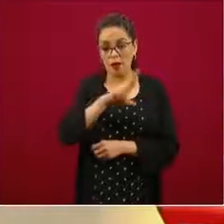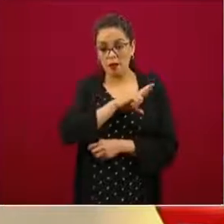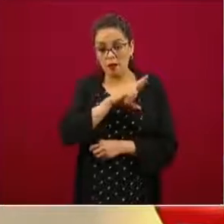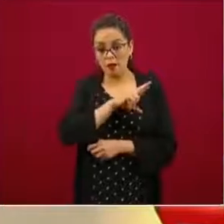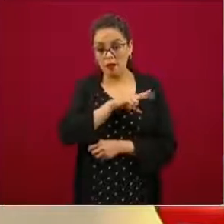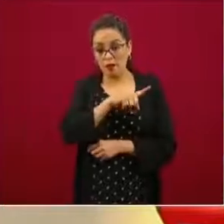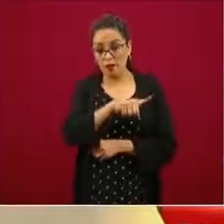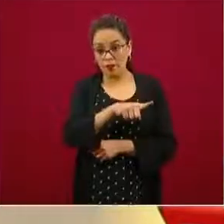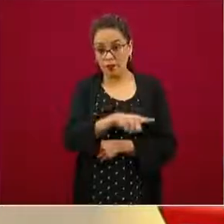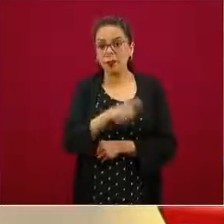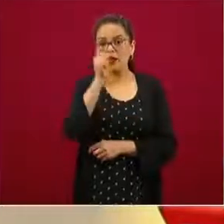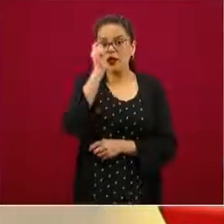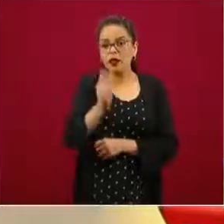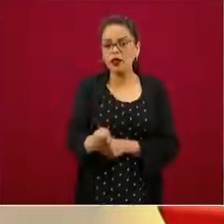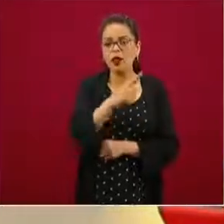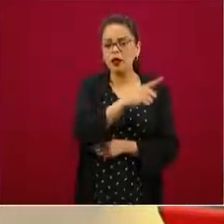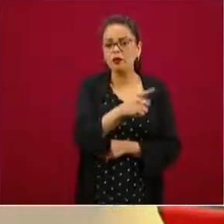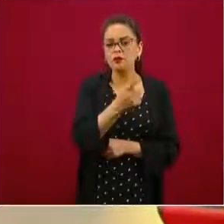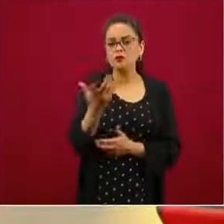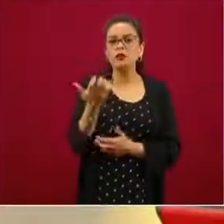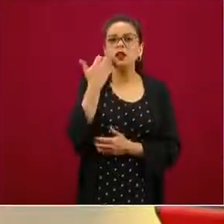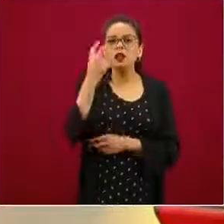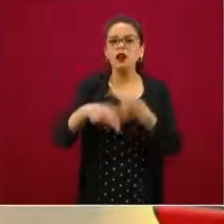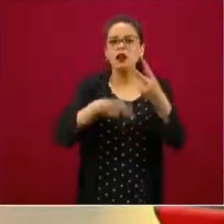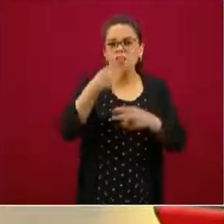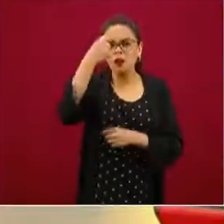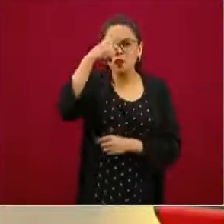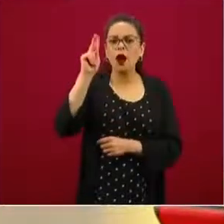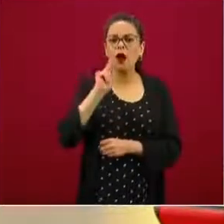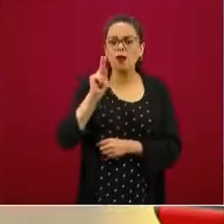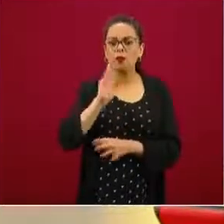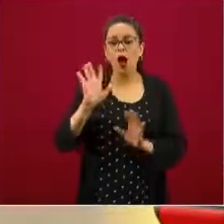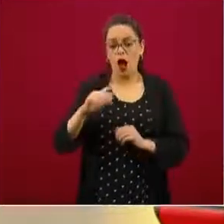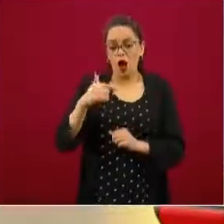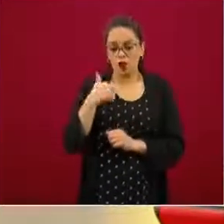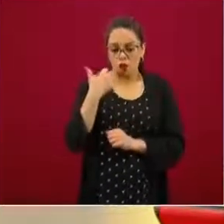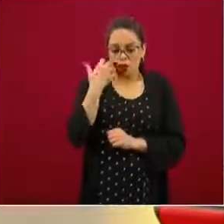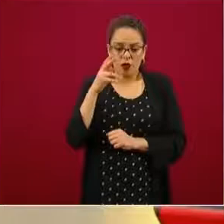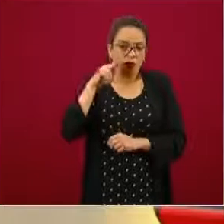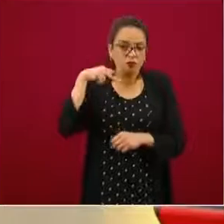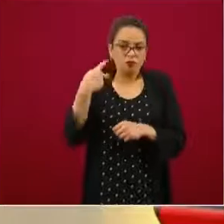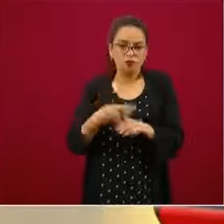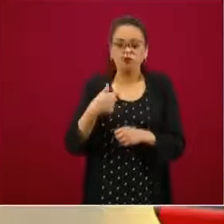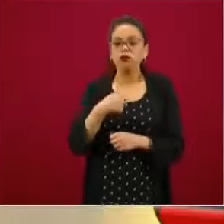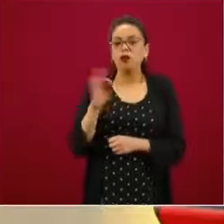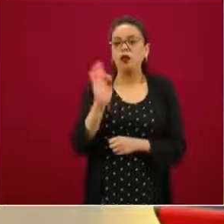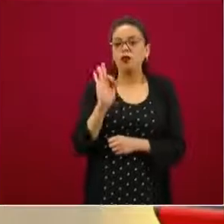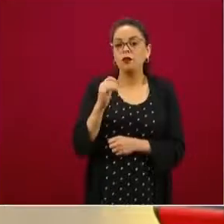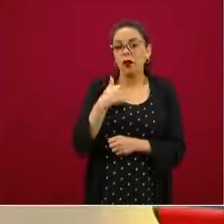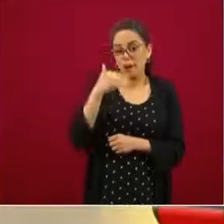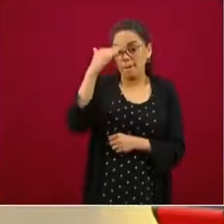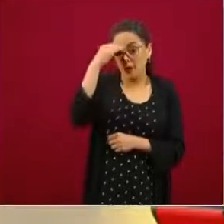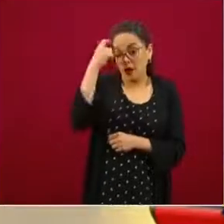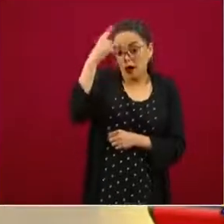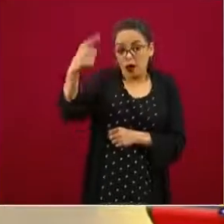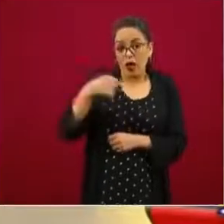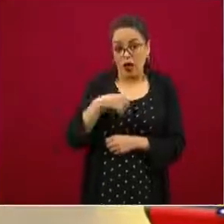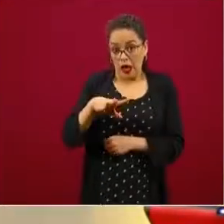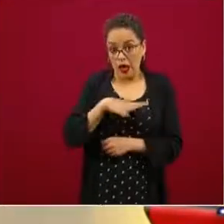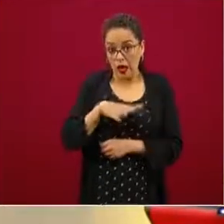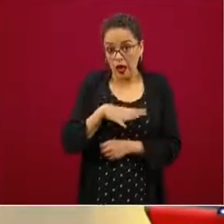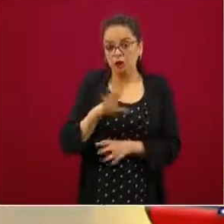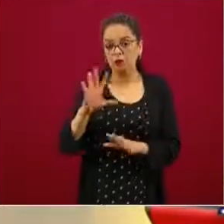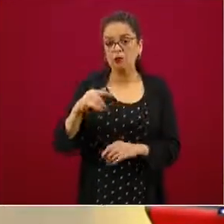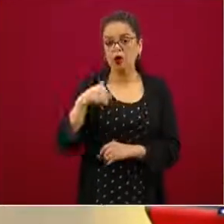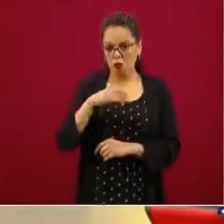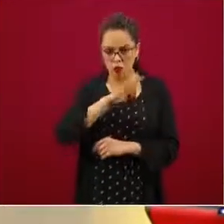de hacerse la prueba sea una inquietud personal. El que quiera hacerlo en un laboratorio privado, lo pague, sea